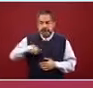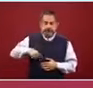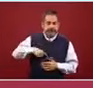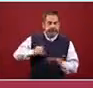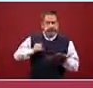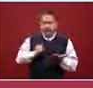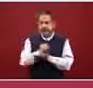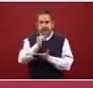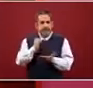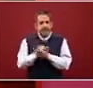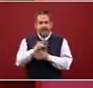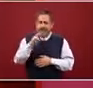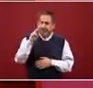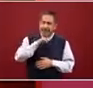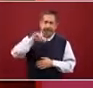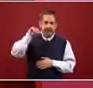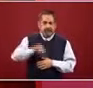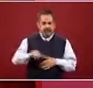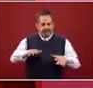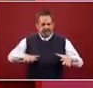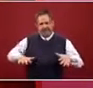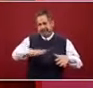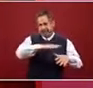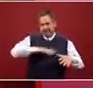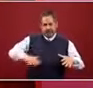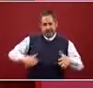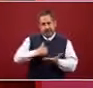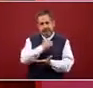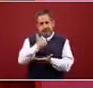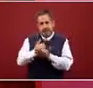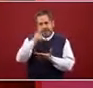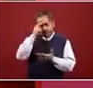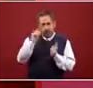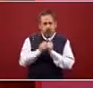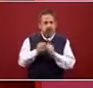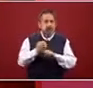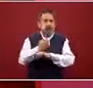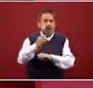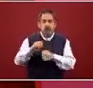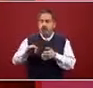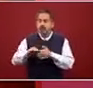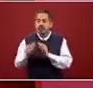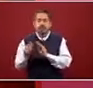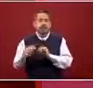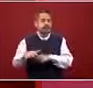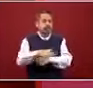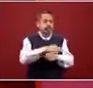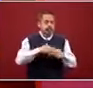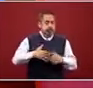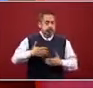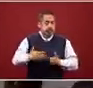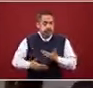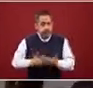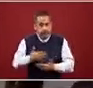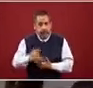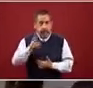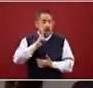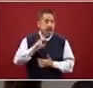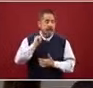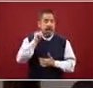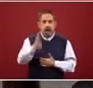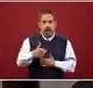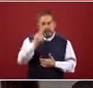decisiones aplicables a esta región y esperablemente pudiera tener adelantos de algunas acciones